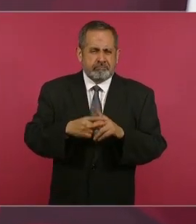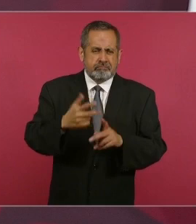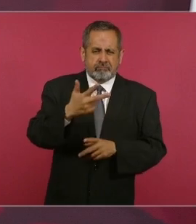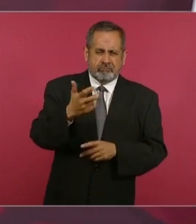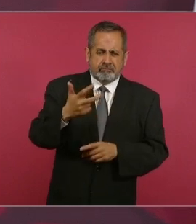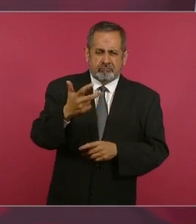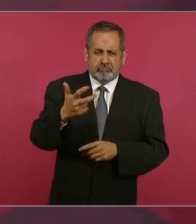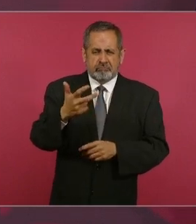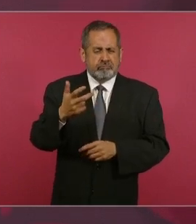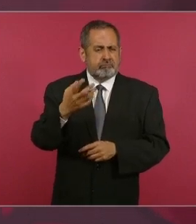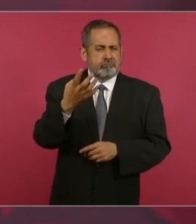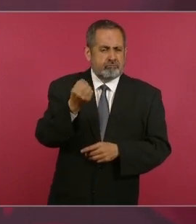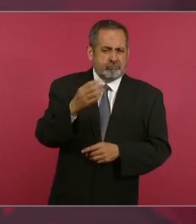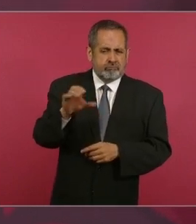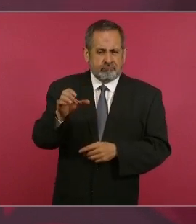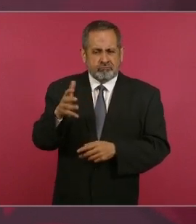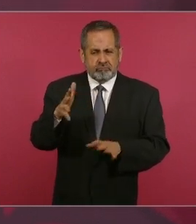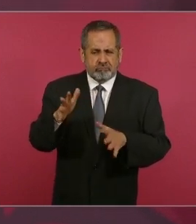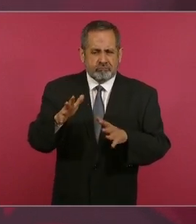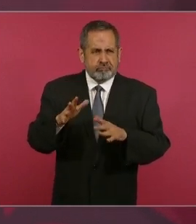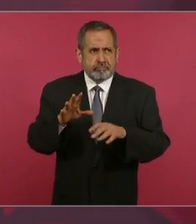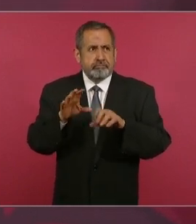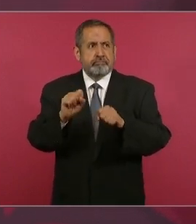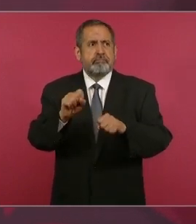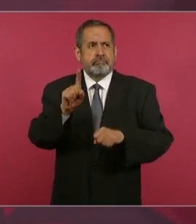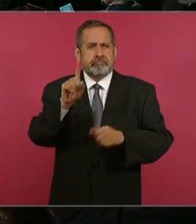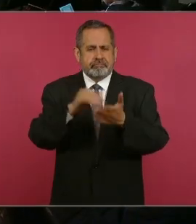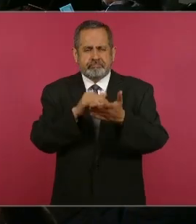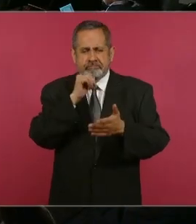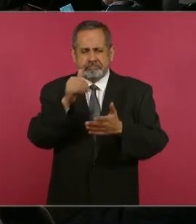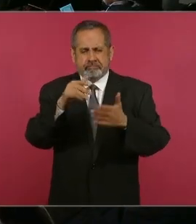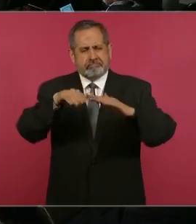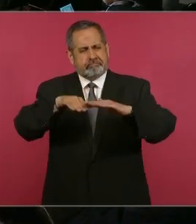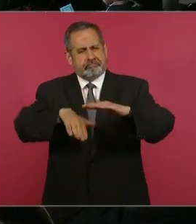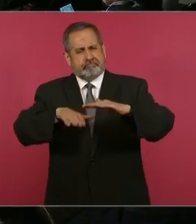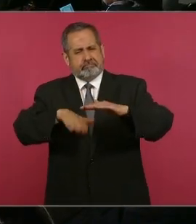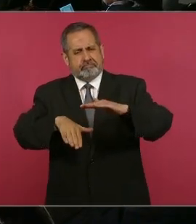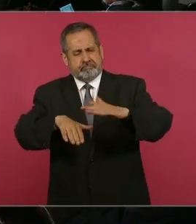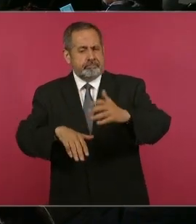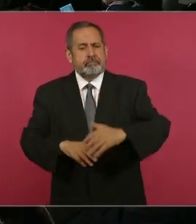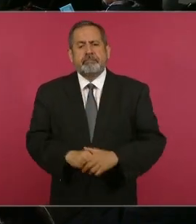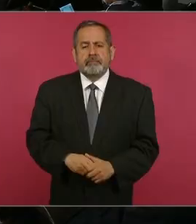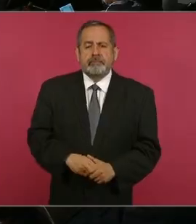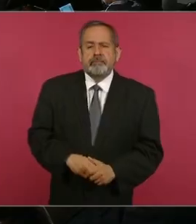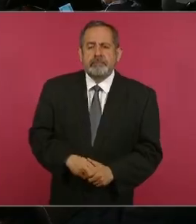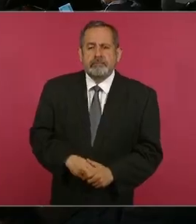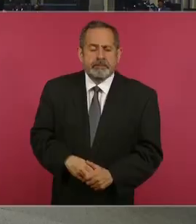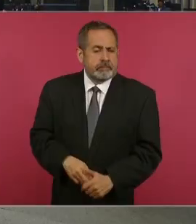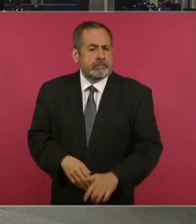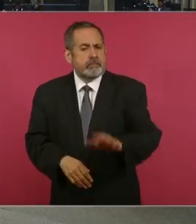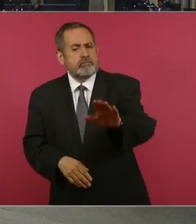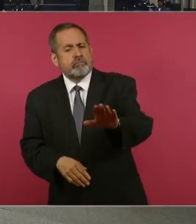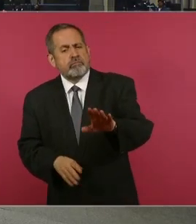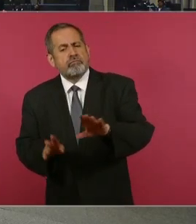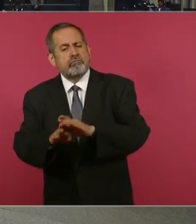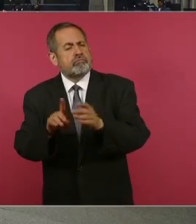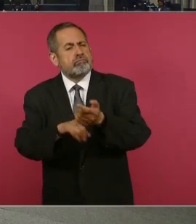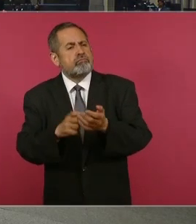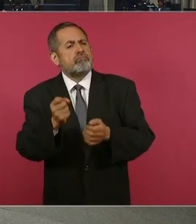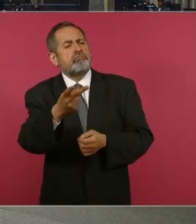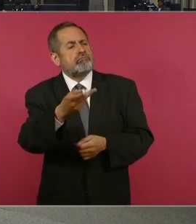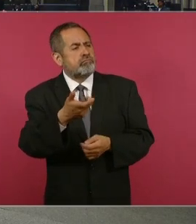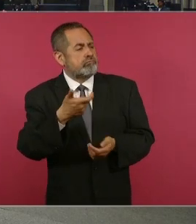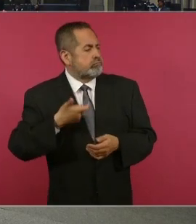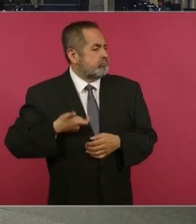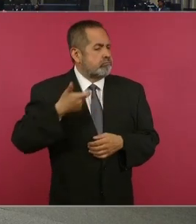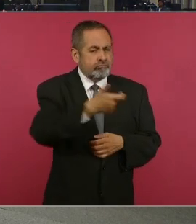800, 900, no llega a 1,000. ¿En cuánto pedirían ustedes que quedara la despensa?